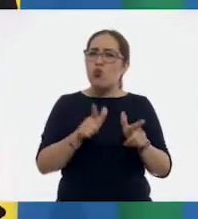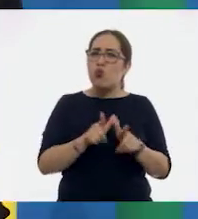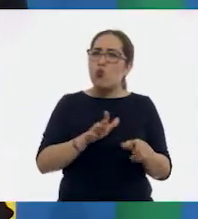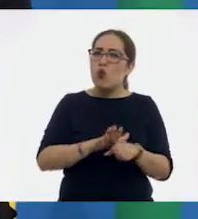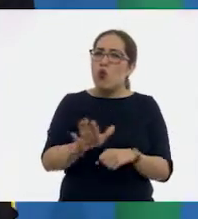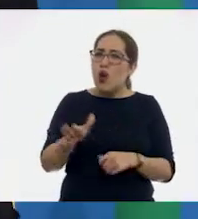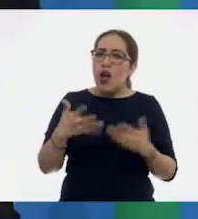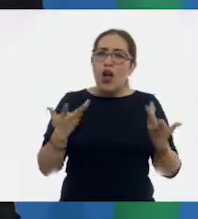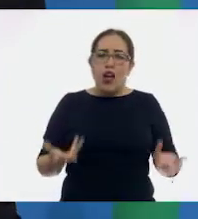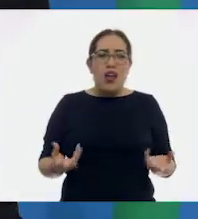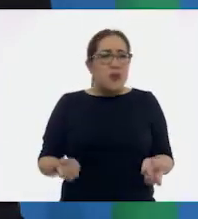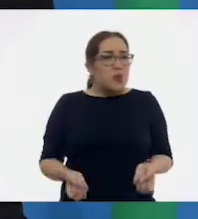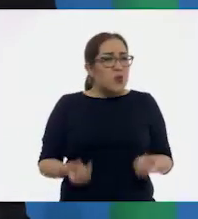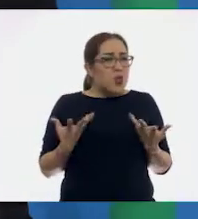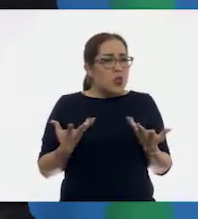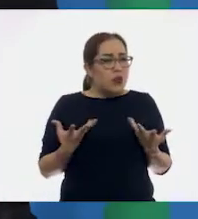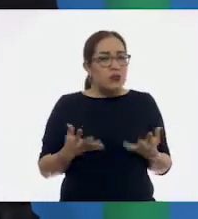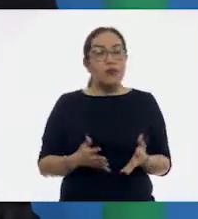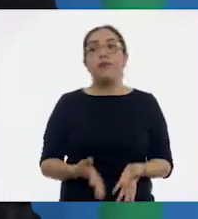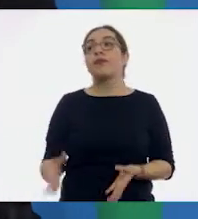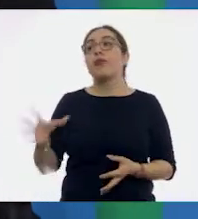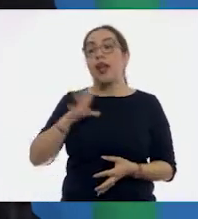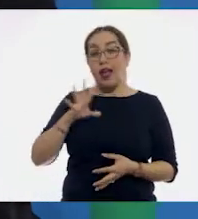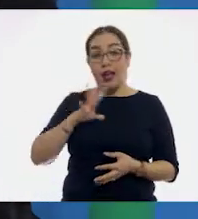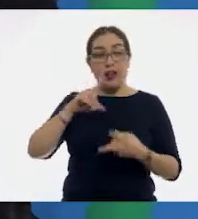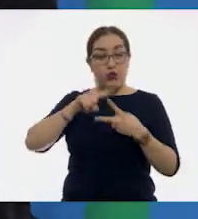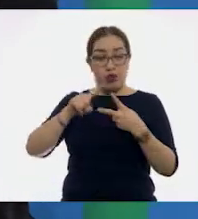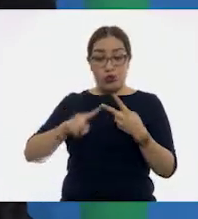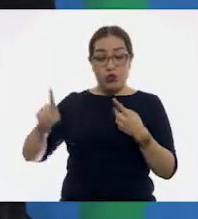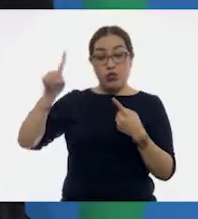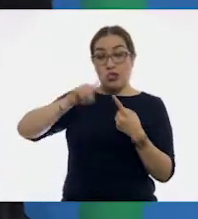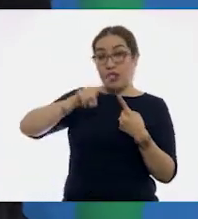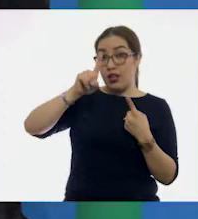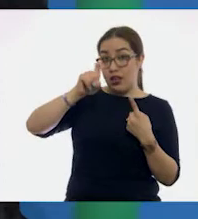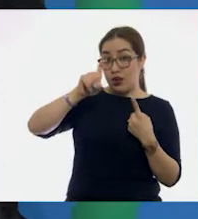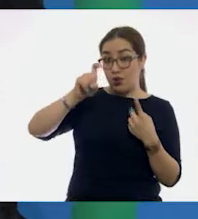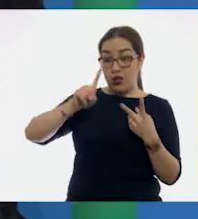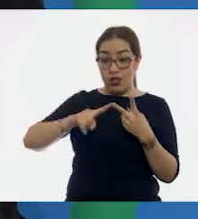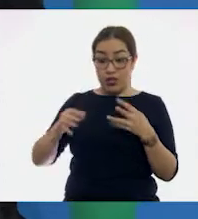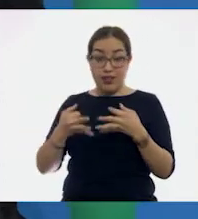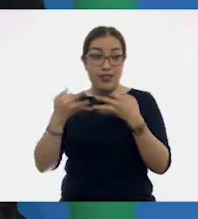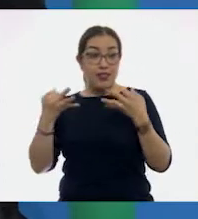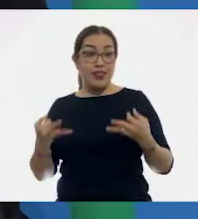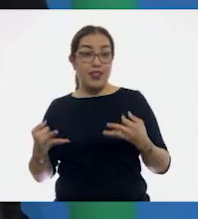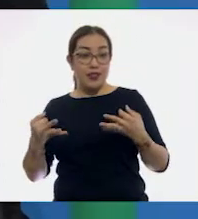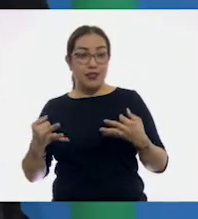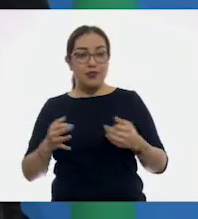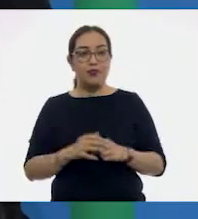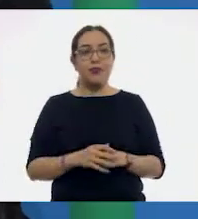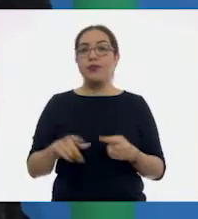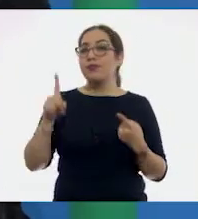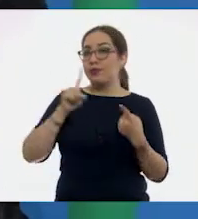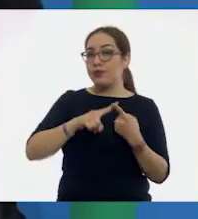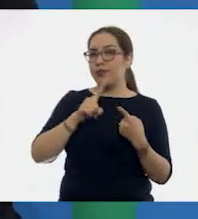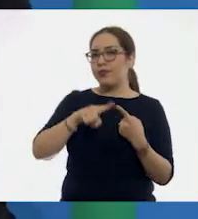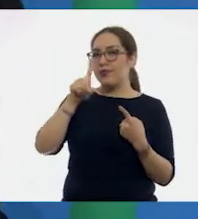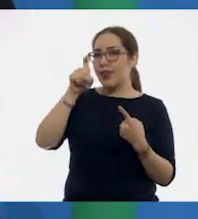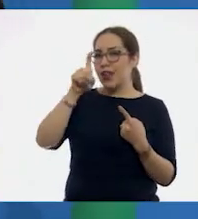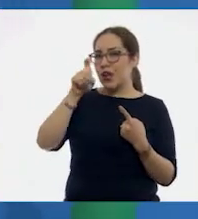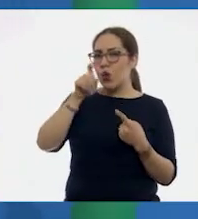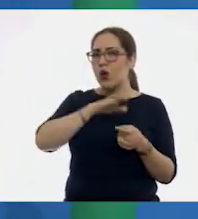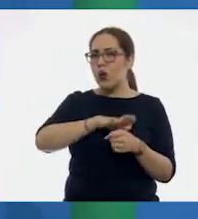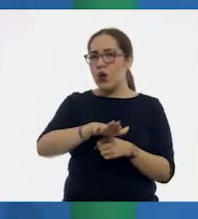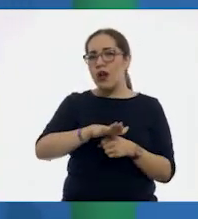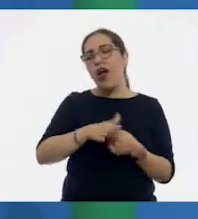Existen dos tipos de ecosistemas, los acuáticos y los terrestres. Los ecosistemas acuáticos son